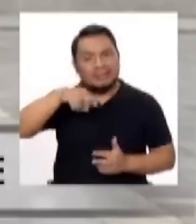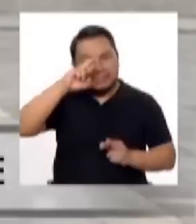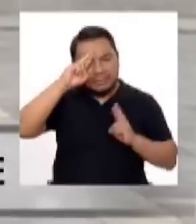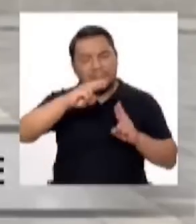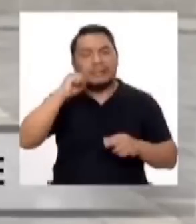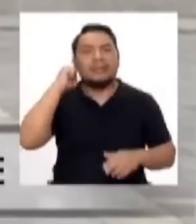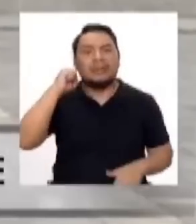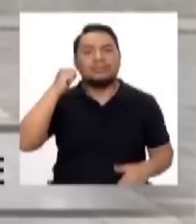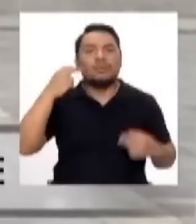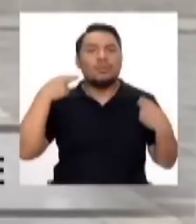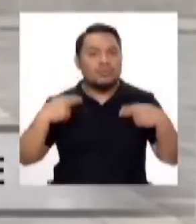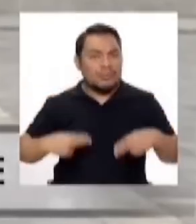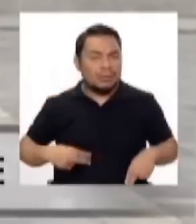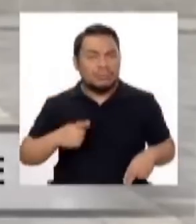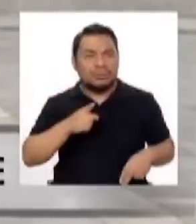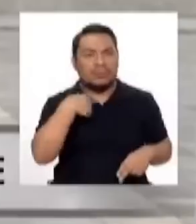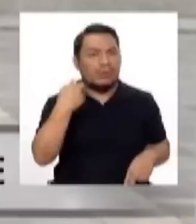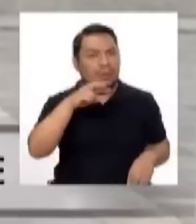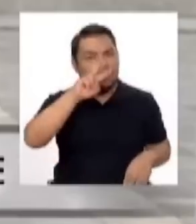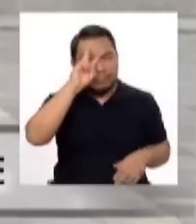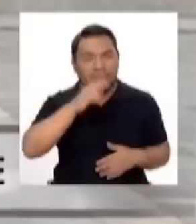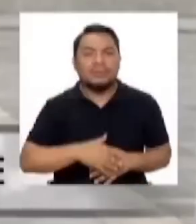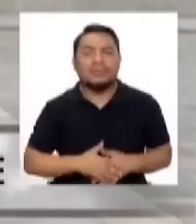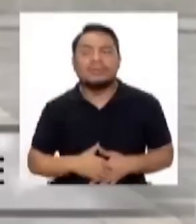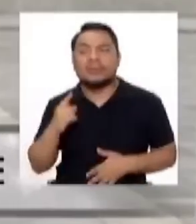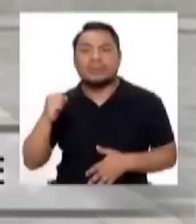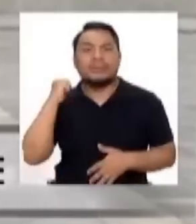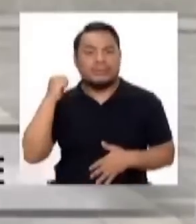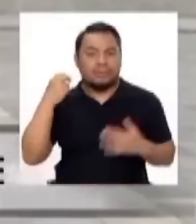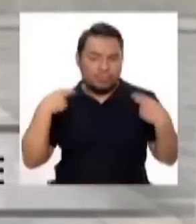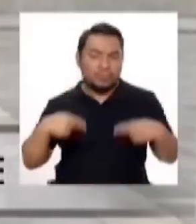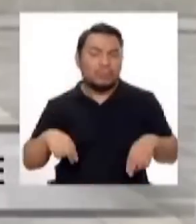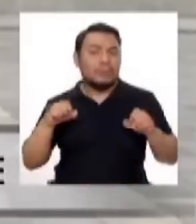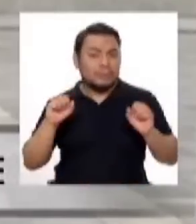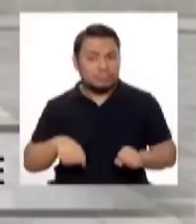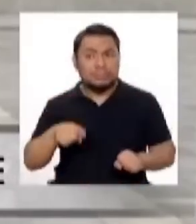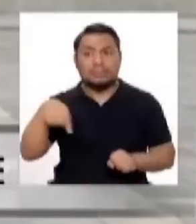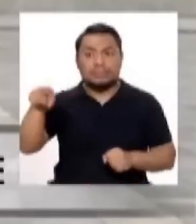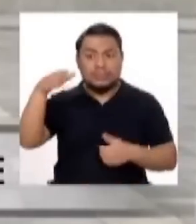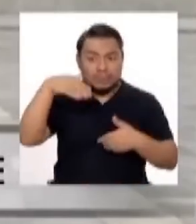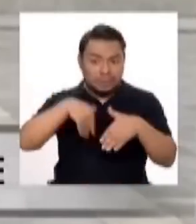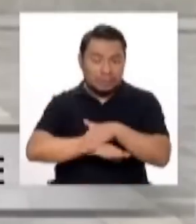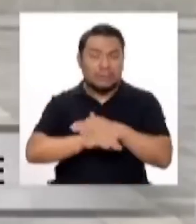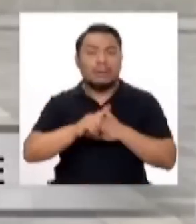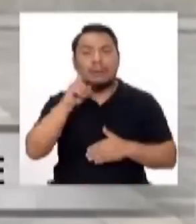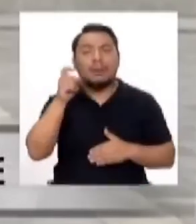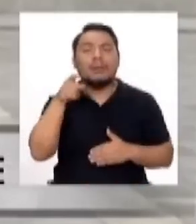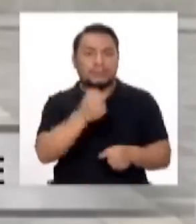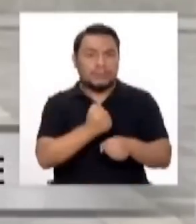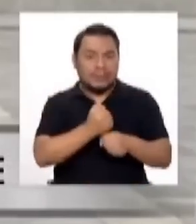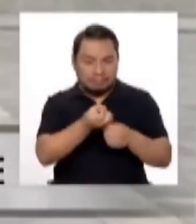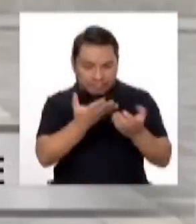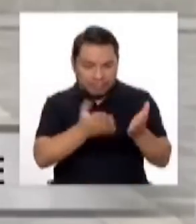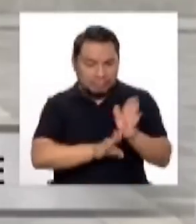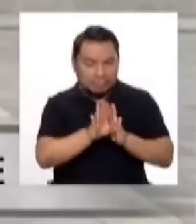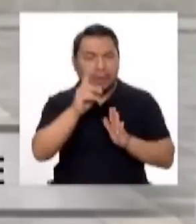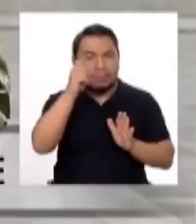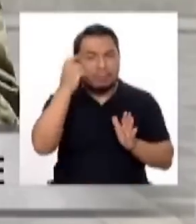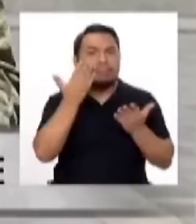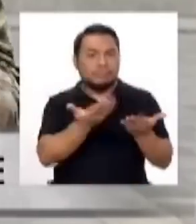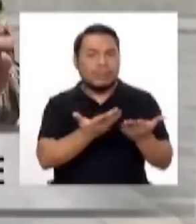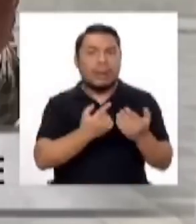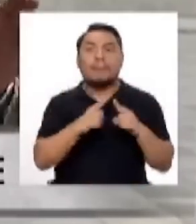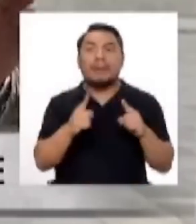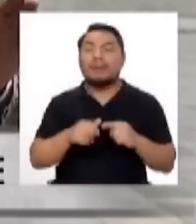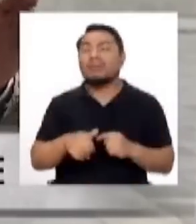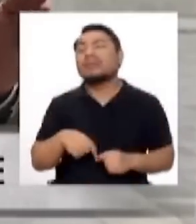como país, los derechos humanos, aquellos que son refugiados políticos, pero también es una realidad que uno de